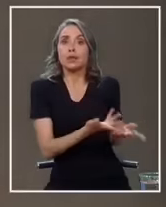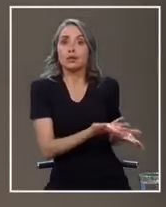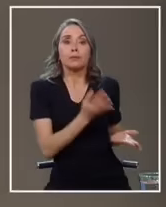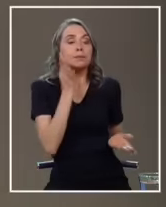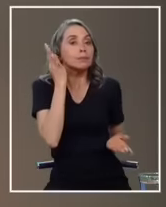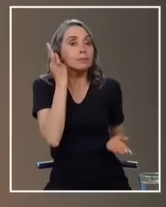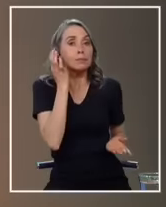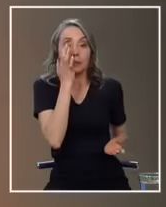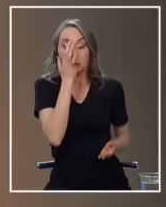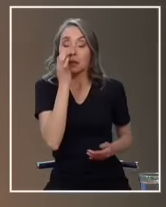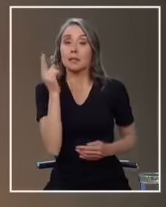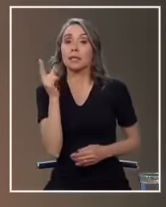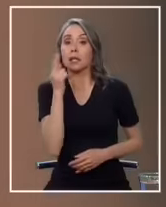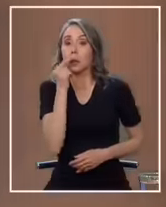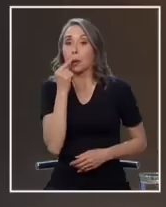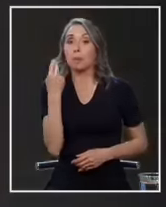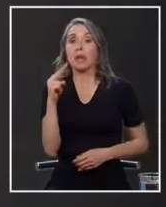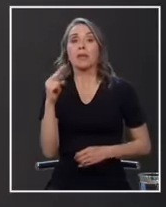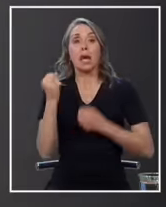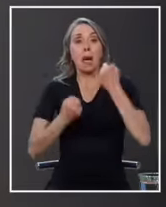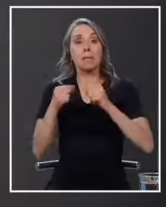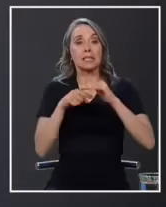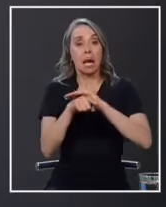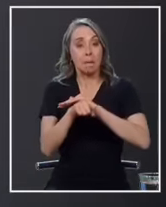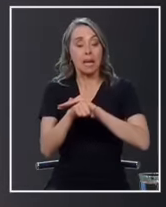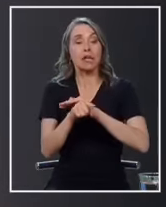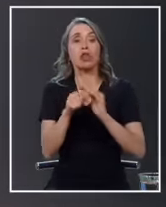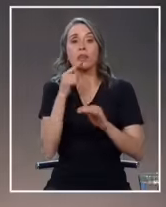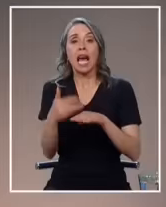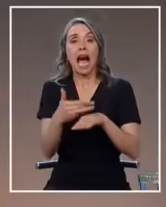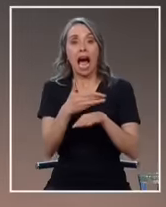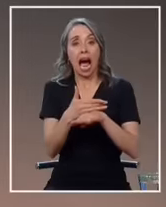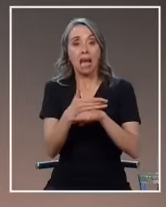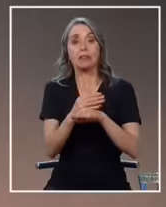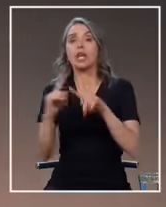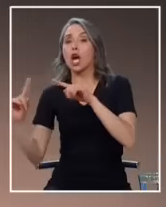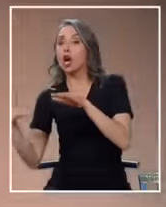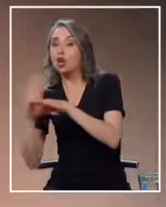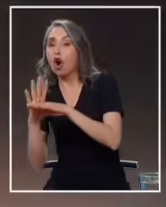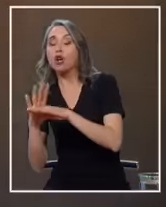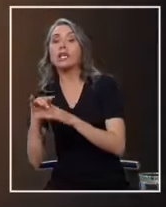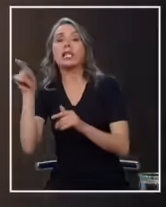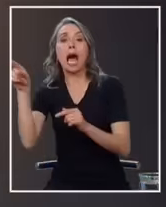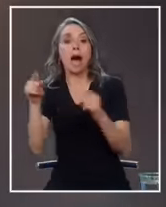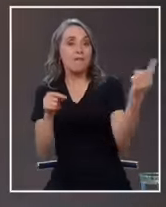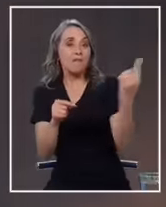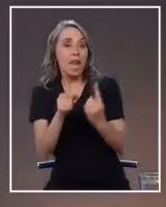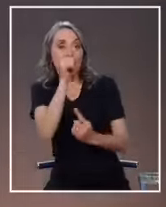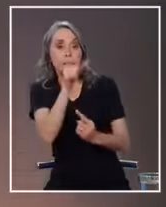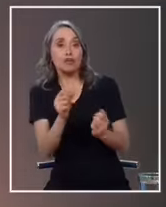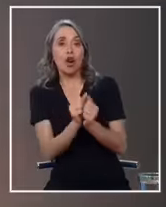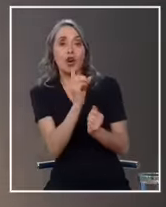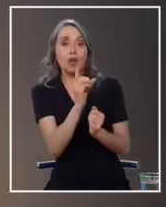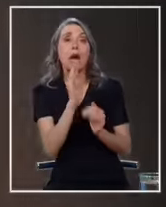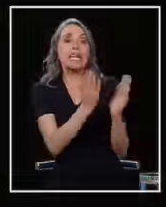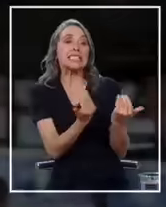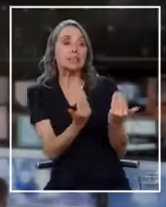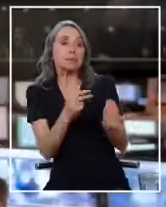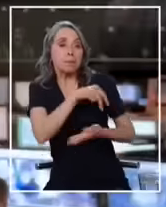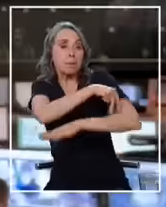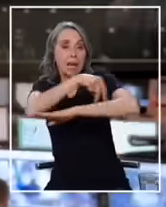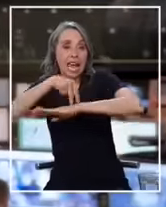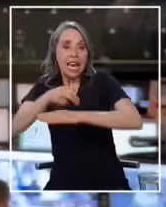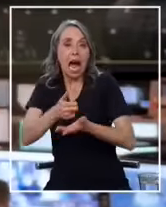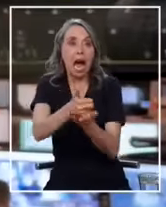ocurrió. Puede solicitarse una coordinación previa de ese apoyo para que estén esperando a la persona, o la posibilidad